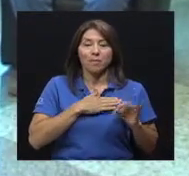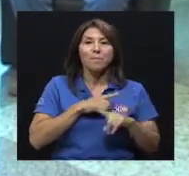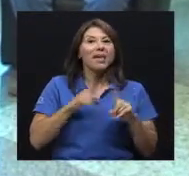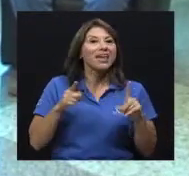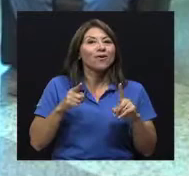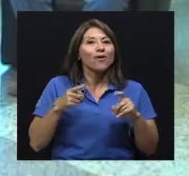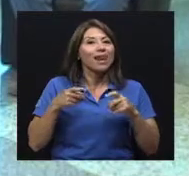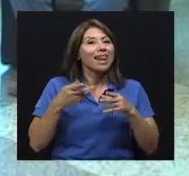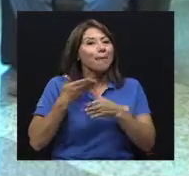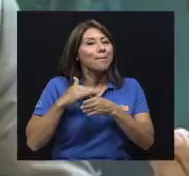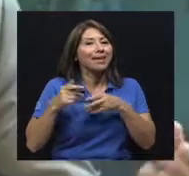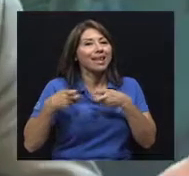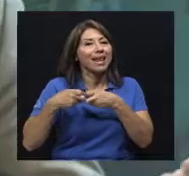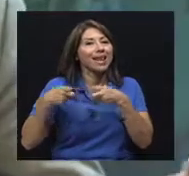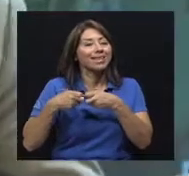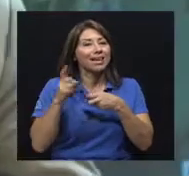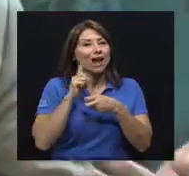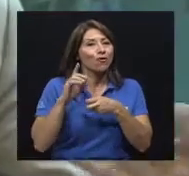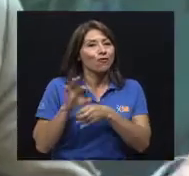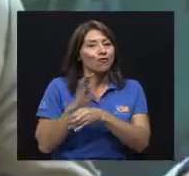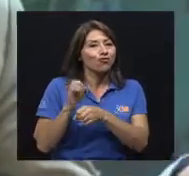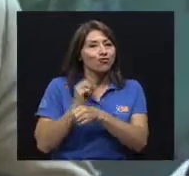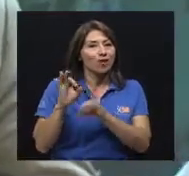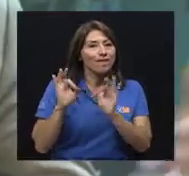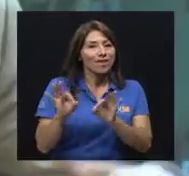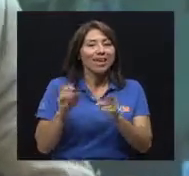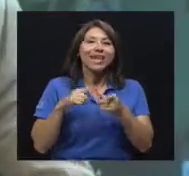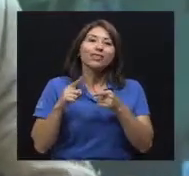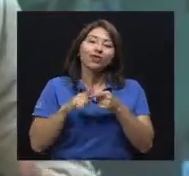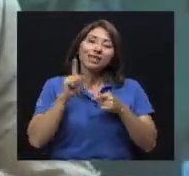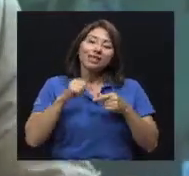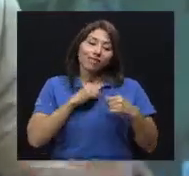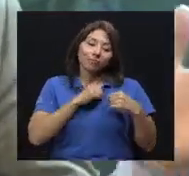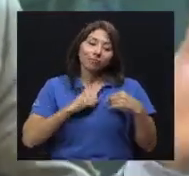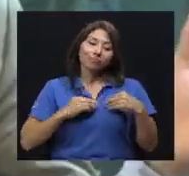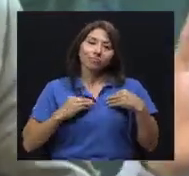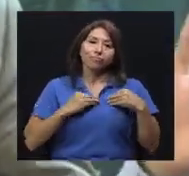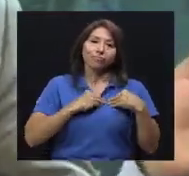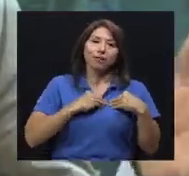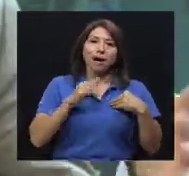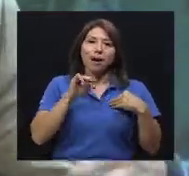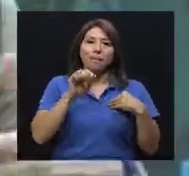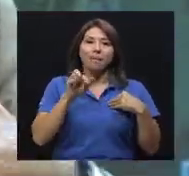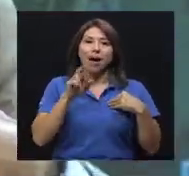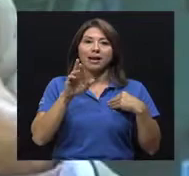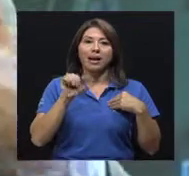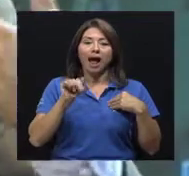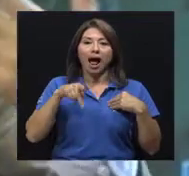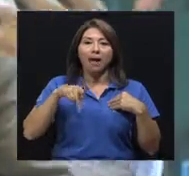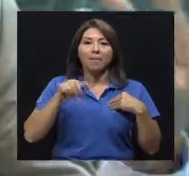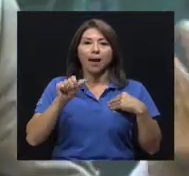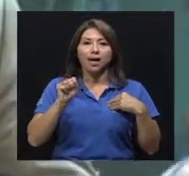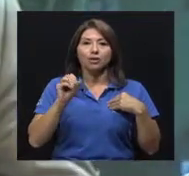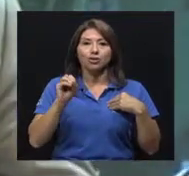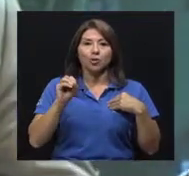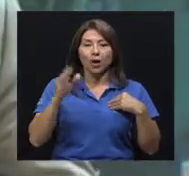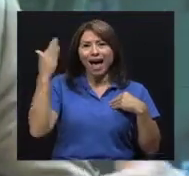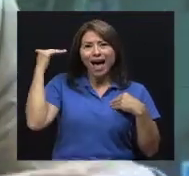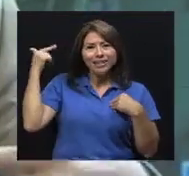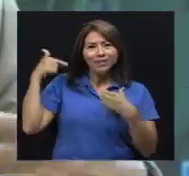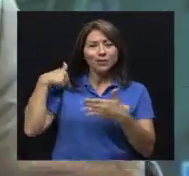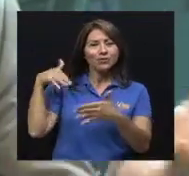paciente un marcapaso. Cuando yo me entrenaba en cardiología hace 20 años, uno veía que poníamos un